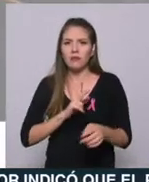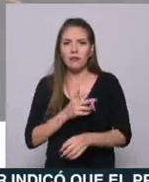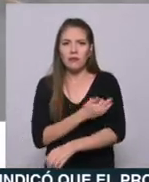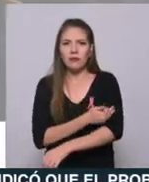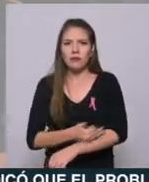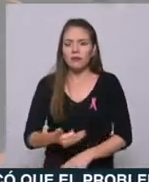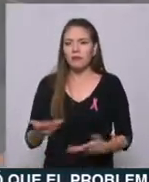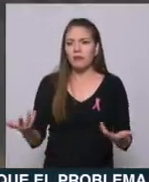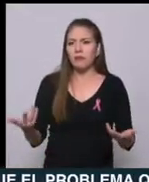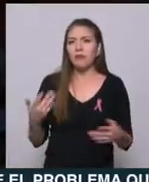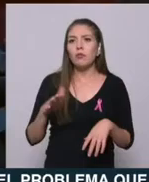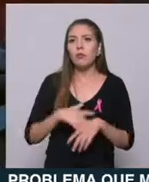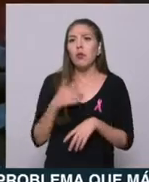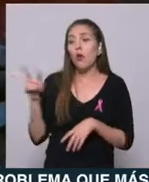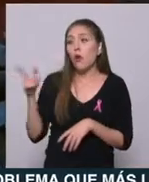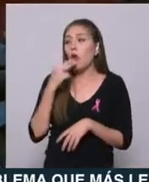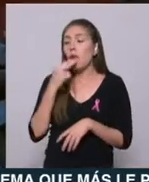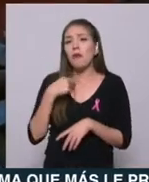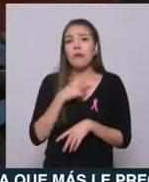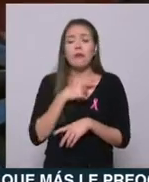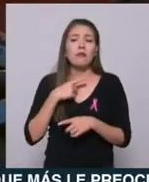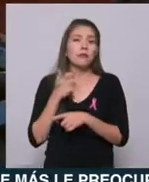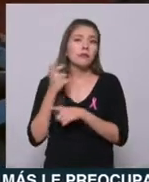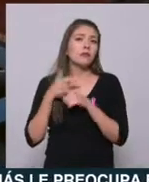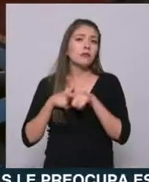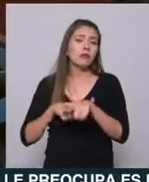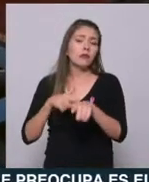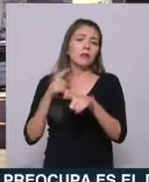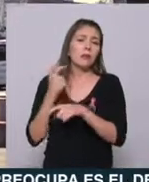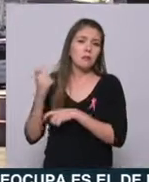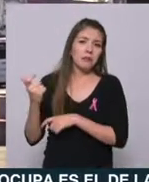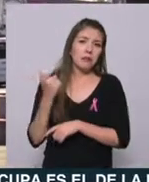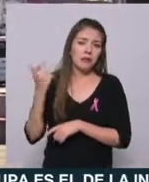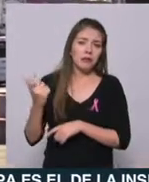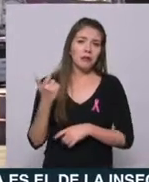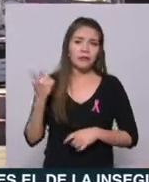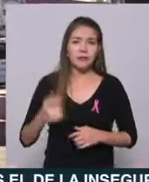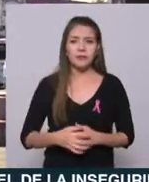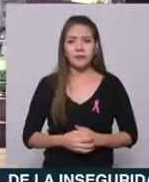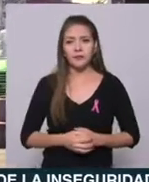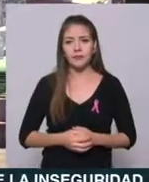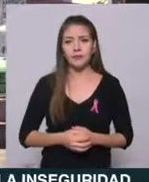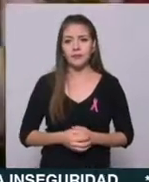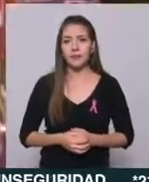tengo que seguir pagando. Con imágenes de Liber Rodríguez, Mariana Sánchez, 21 Noticias.